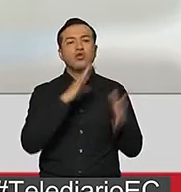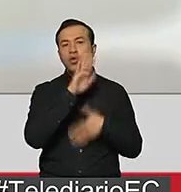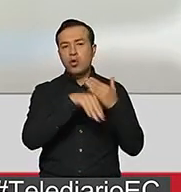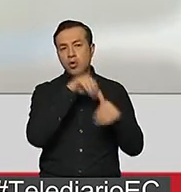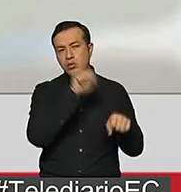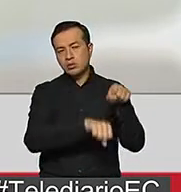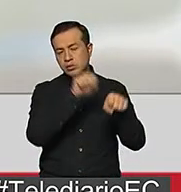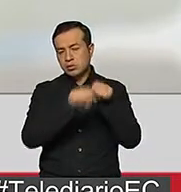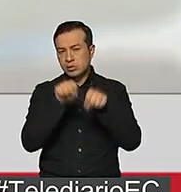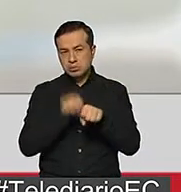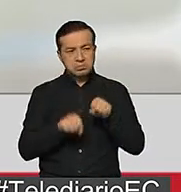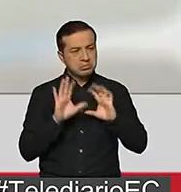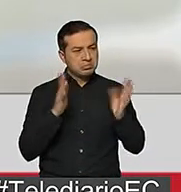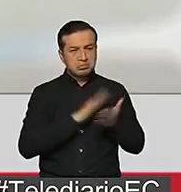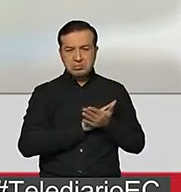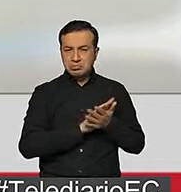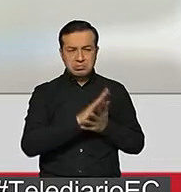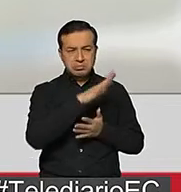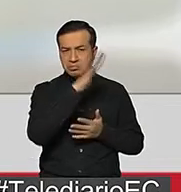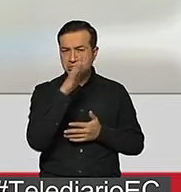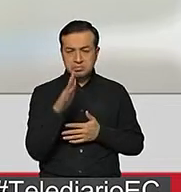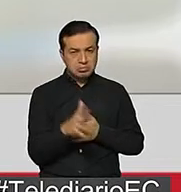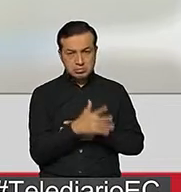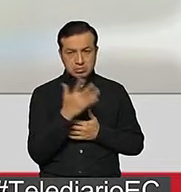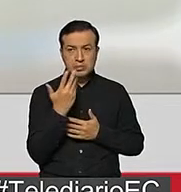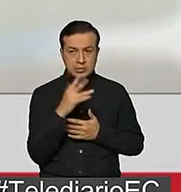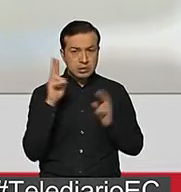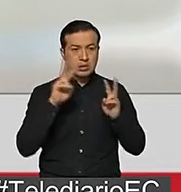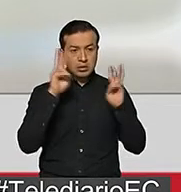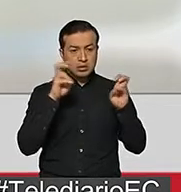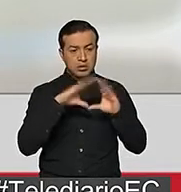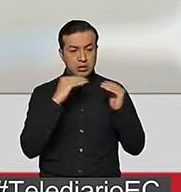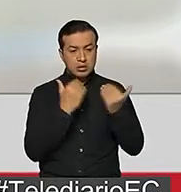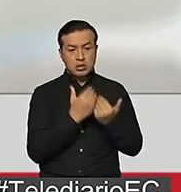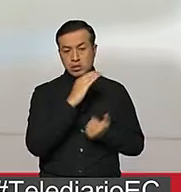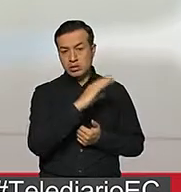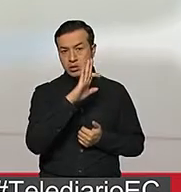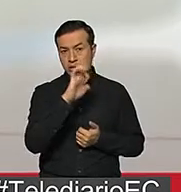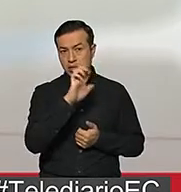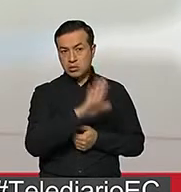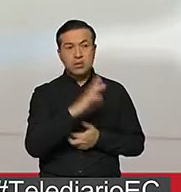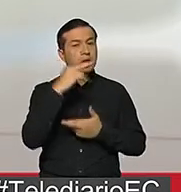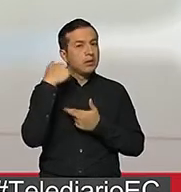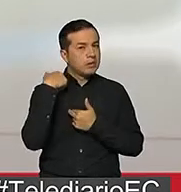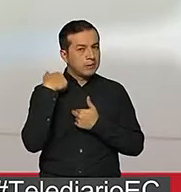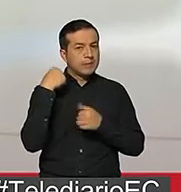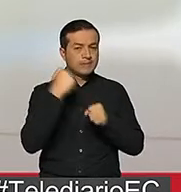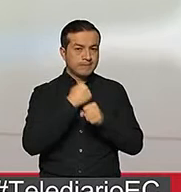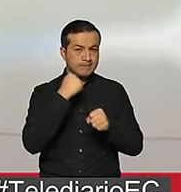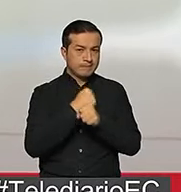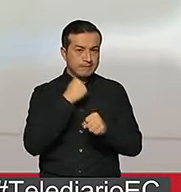equipos nos queda uno funcionando a este ya es de un tema de la comisión de tránsito del ecuador que está trabajando con las